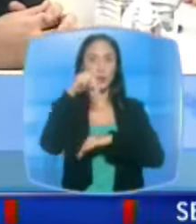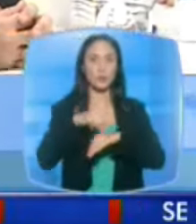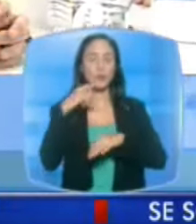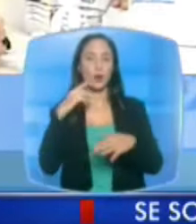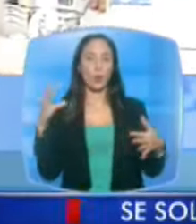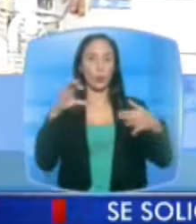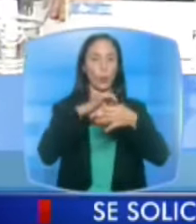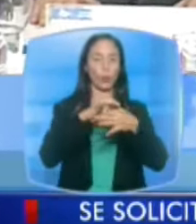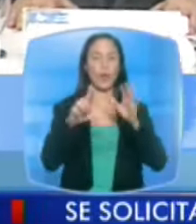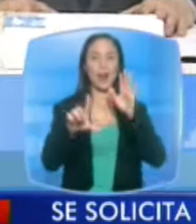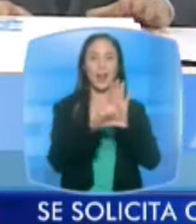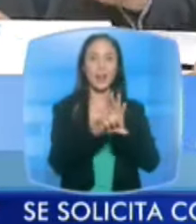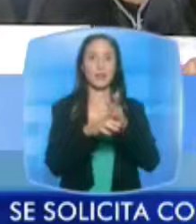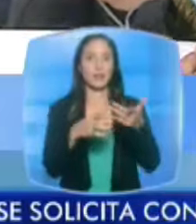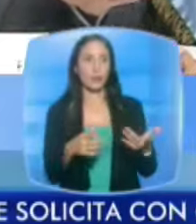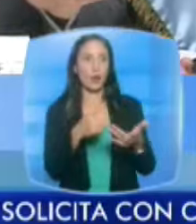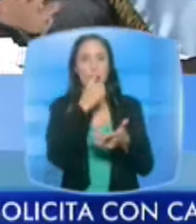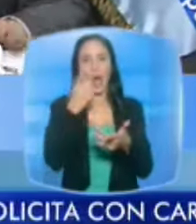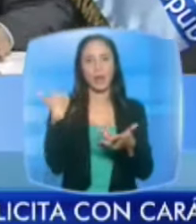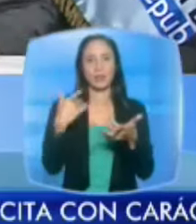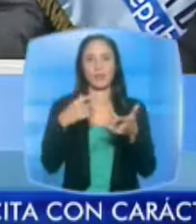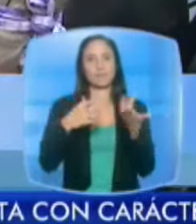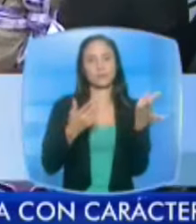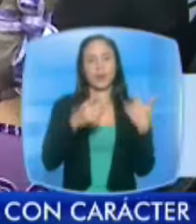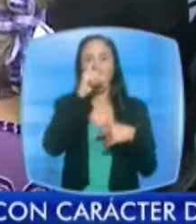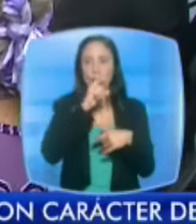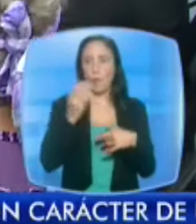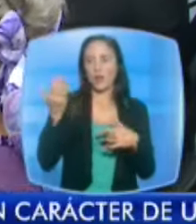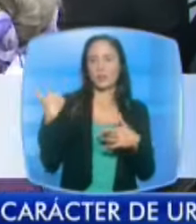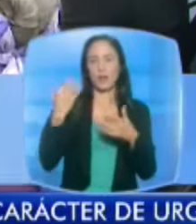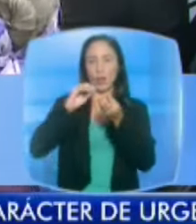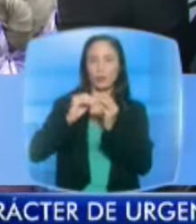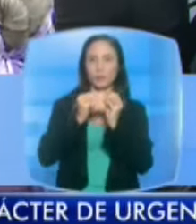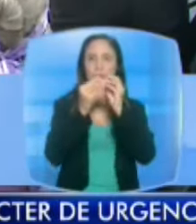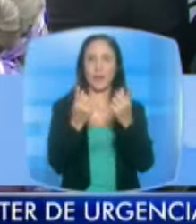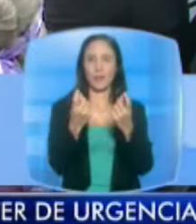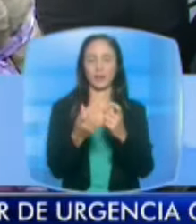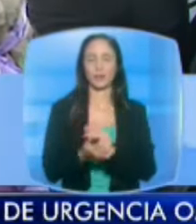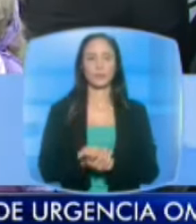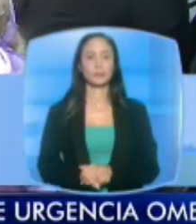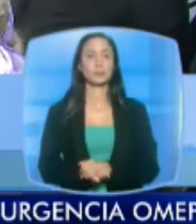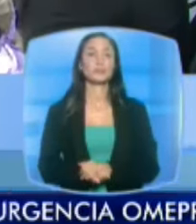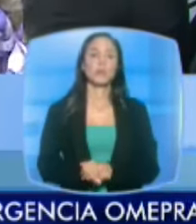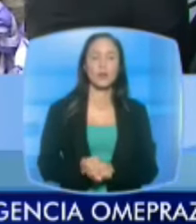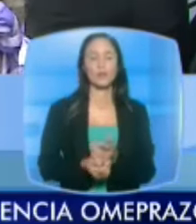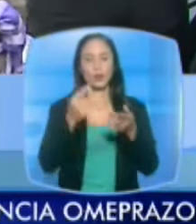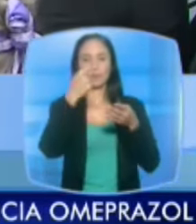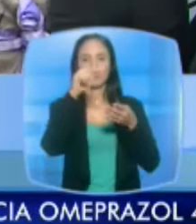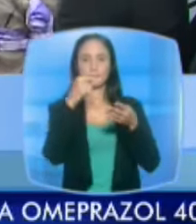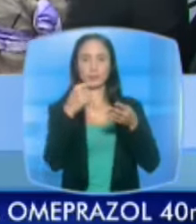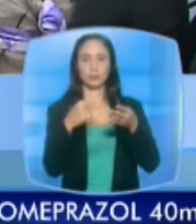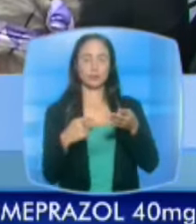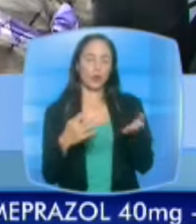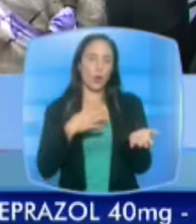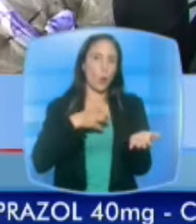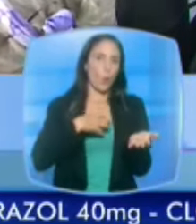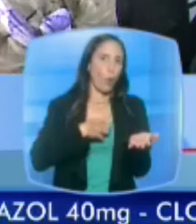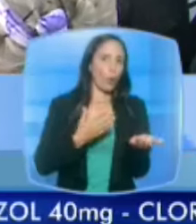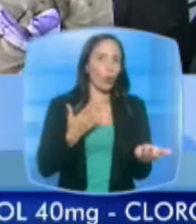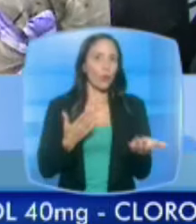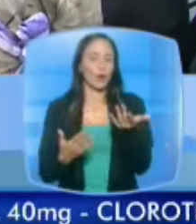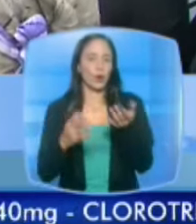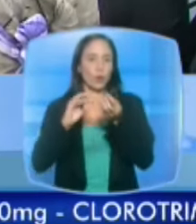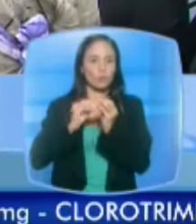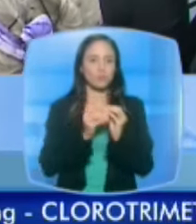trabajará en leyes que quedaron pendientes del periodo pasado. Por múltiples factores no se ha podido cumplir todo lo